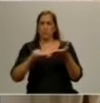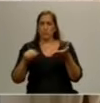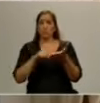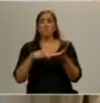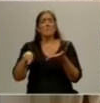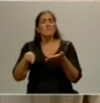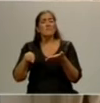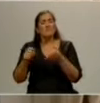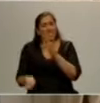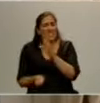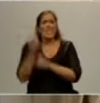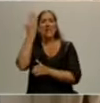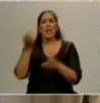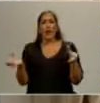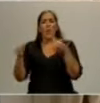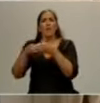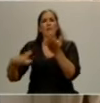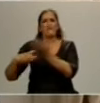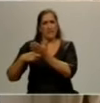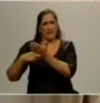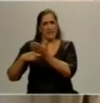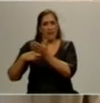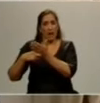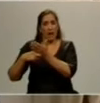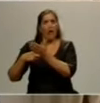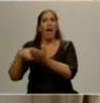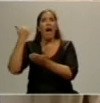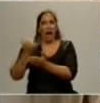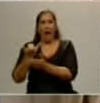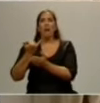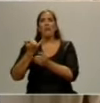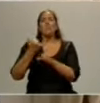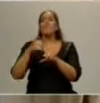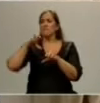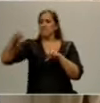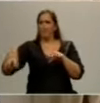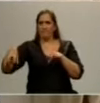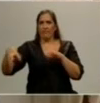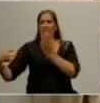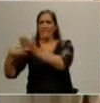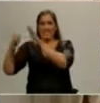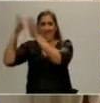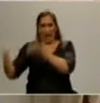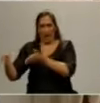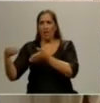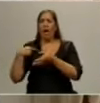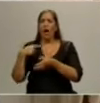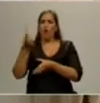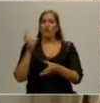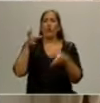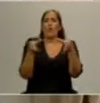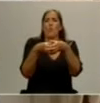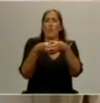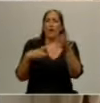Crear una unidad fiscal para actuar de manera conjunta o alternativa con las fiscalías que correspondan en la tramitación de la causa principal que se investiga